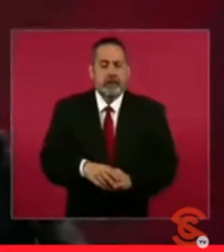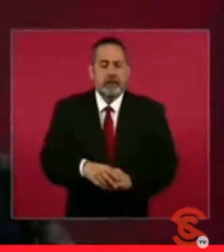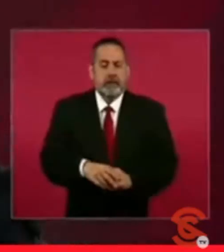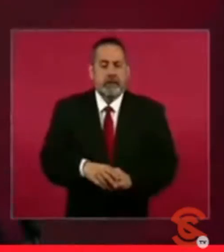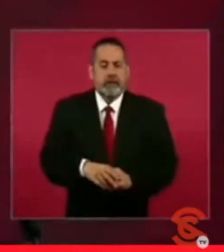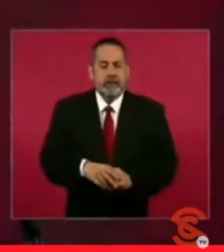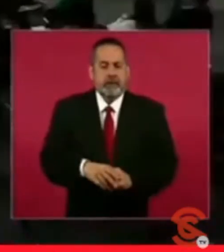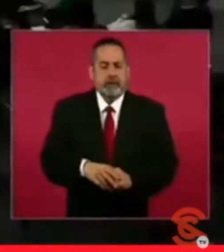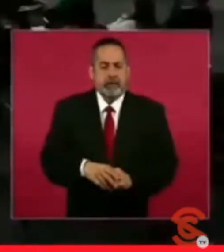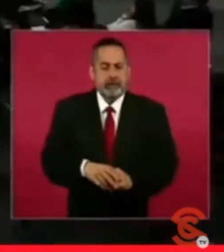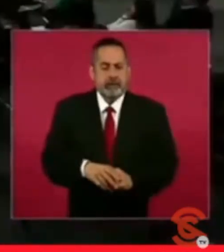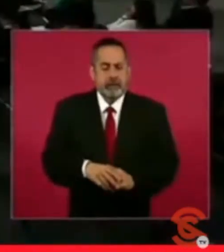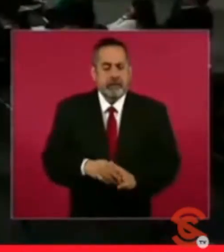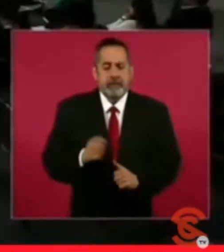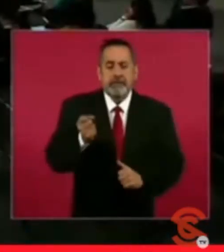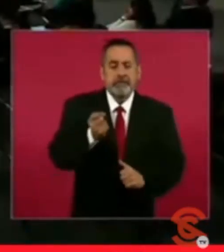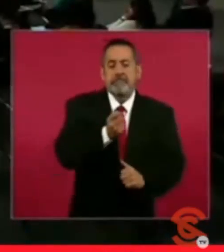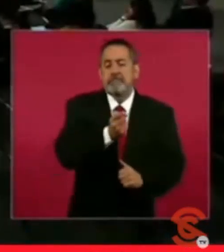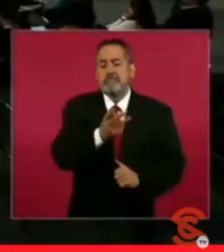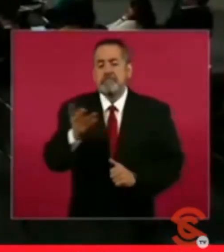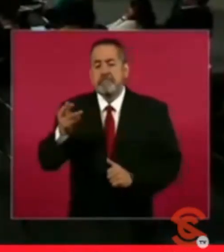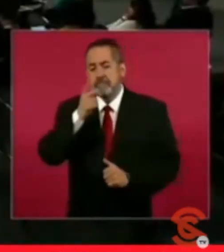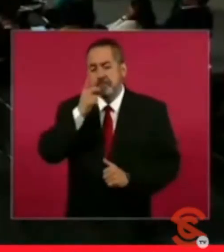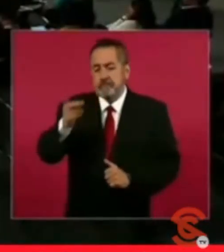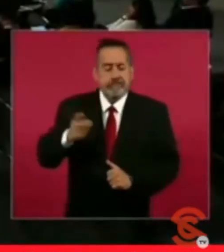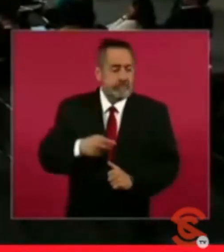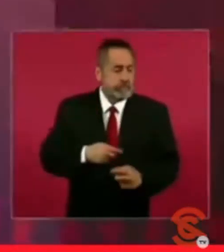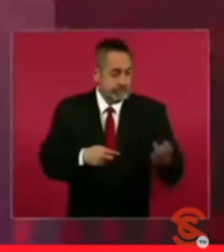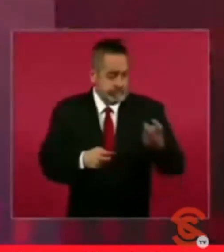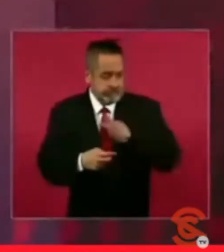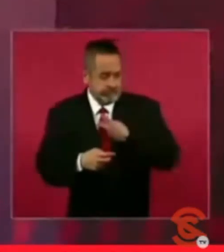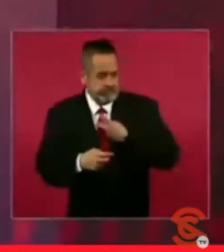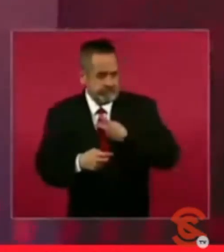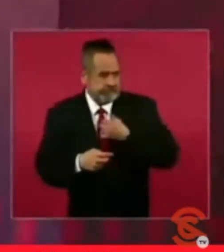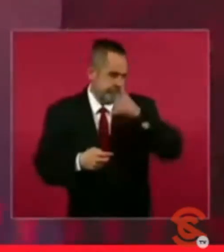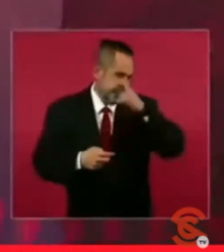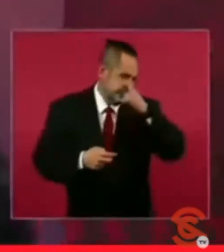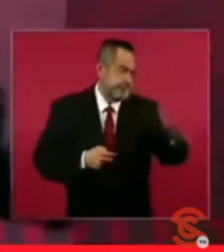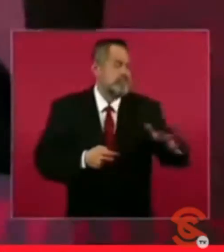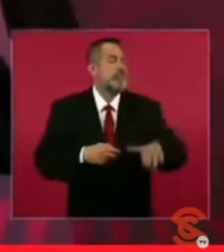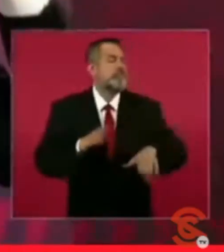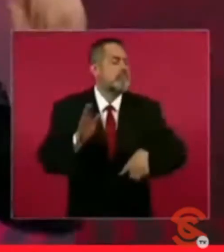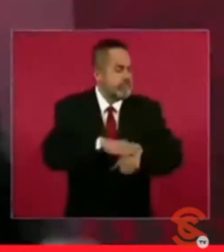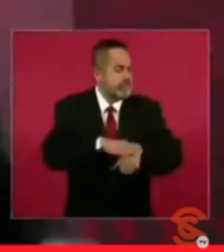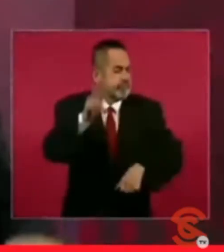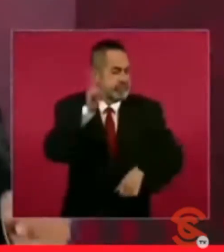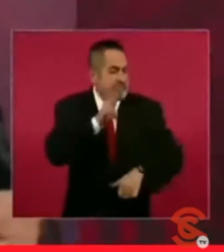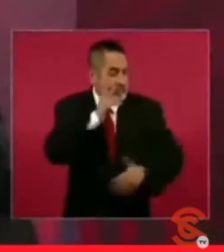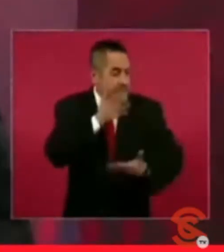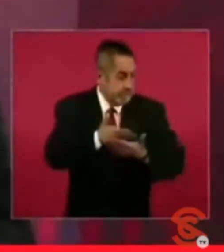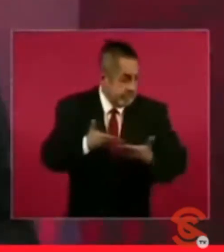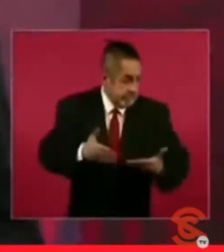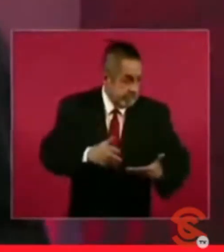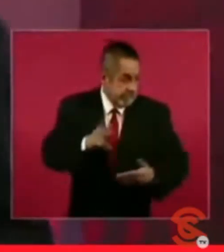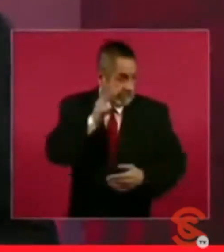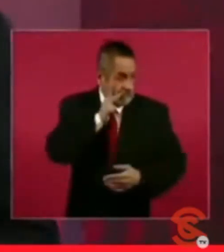a mí me lo compruebas. Si no,